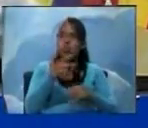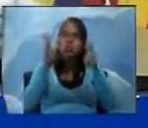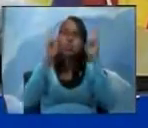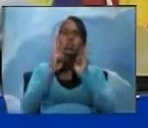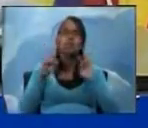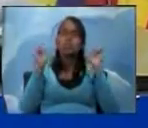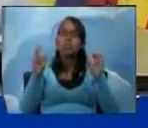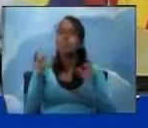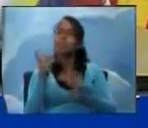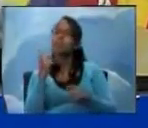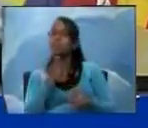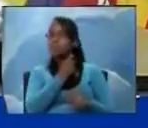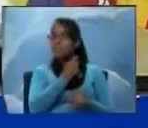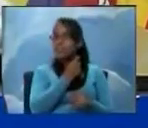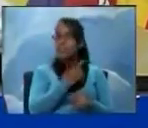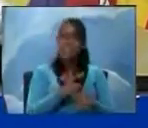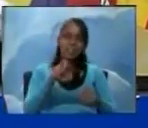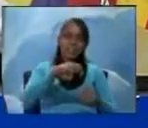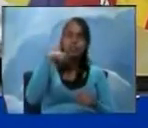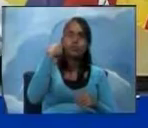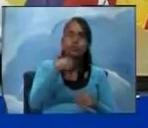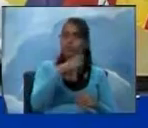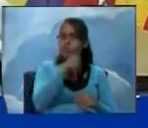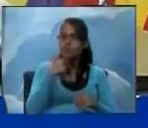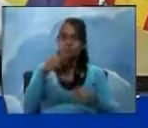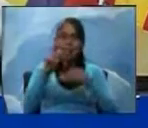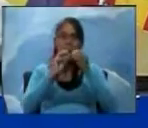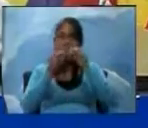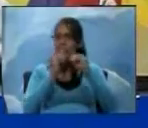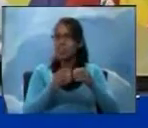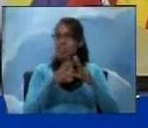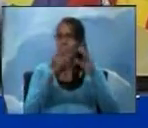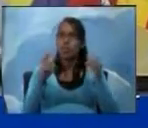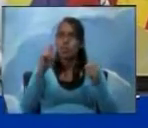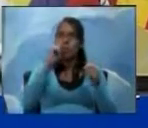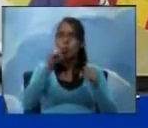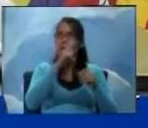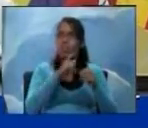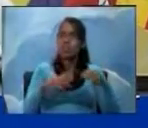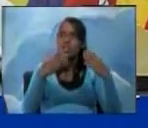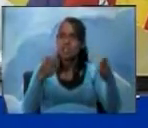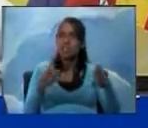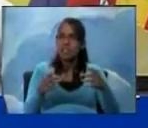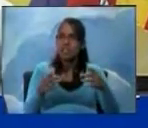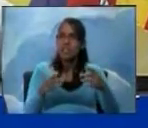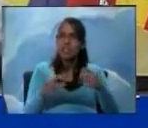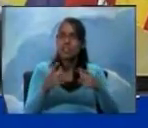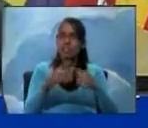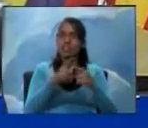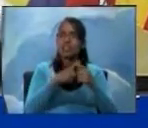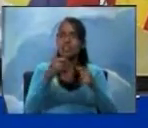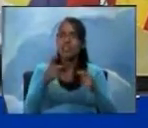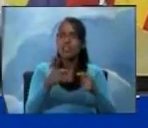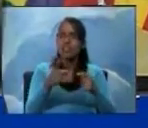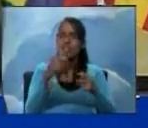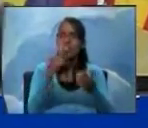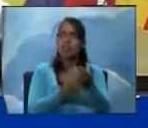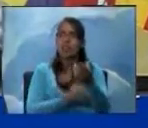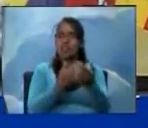limpiecito, perfumadito, se afeitó, se raspó como un cochinito cuando le van a sacar la tocineta,